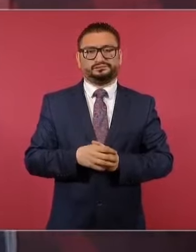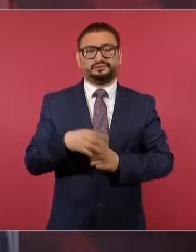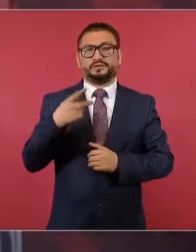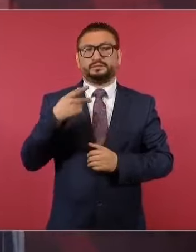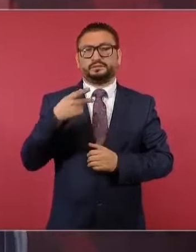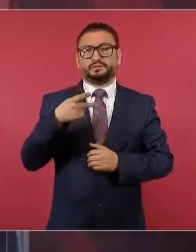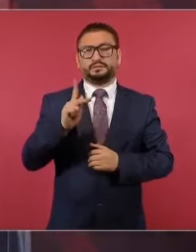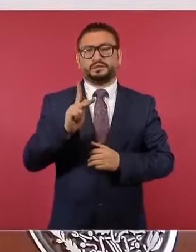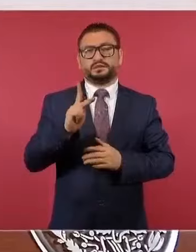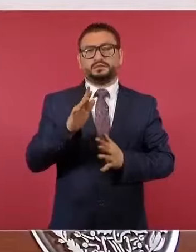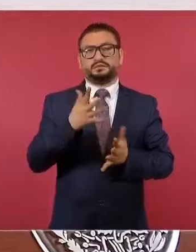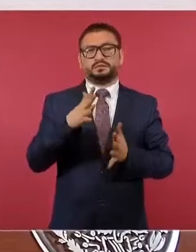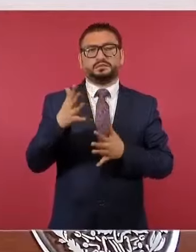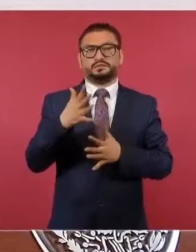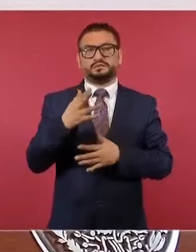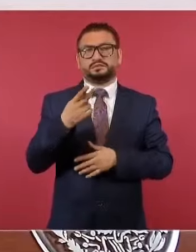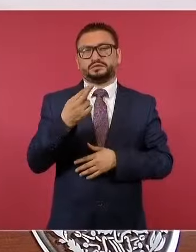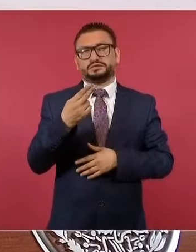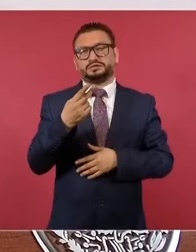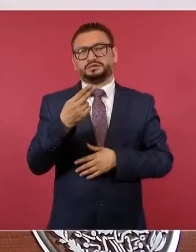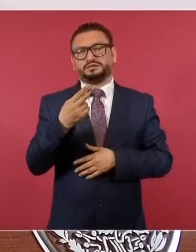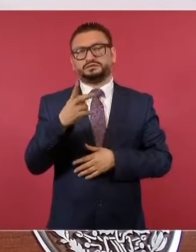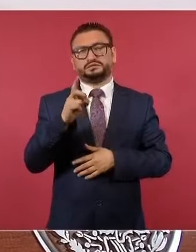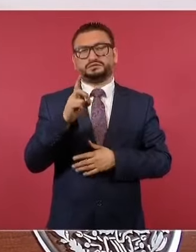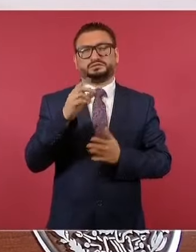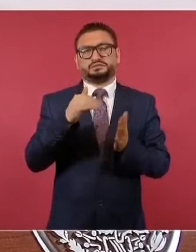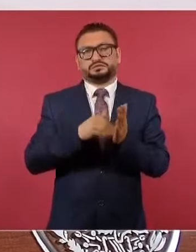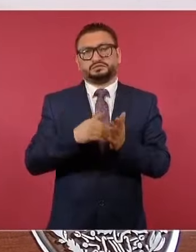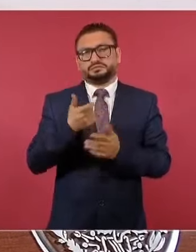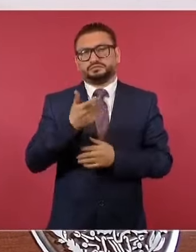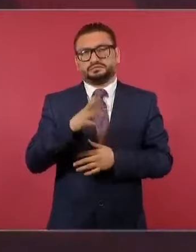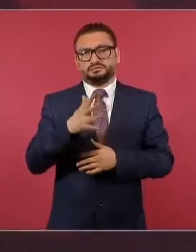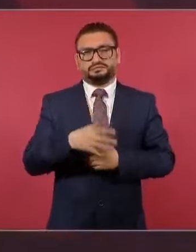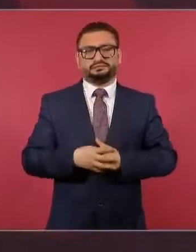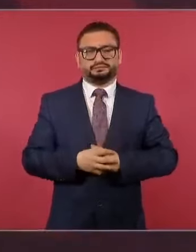va a ser como de 25, 30 mil pesos